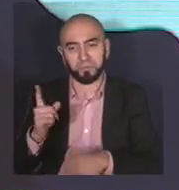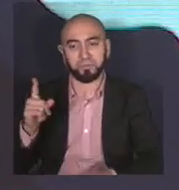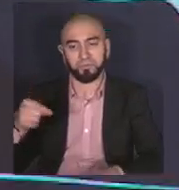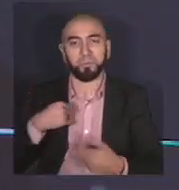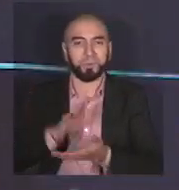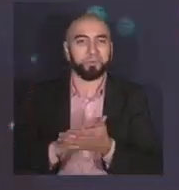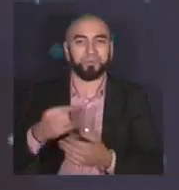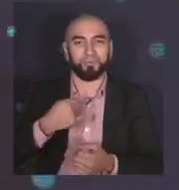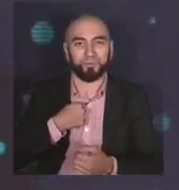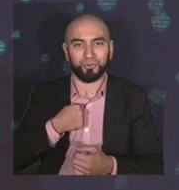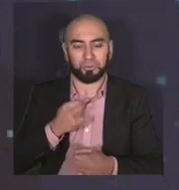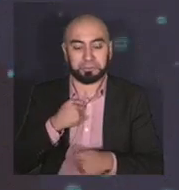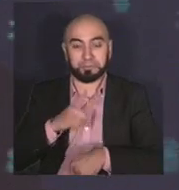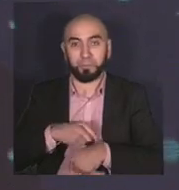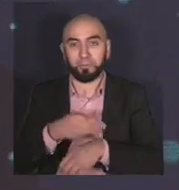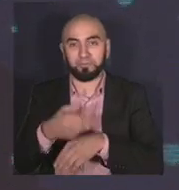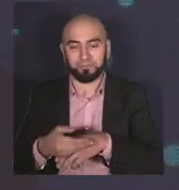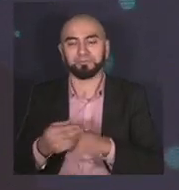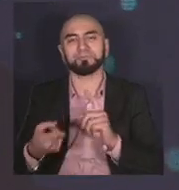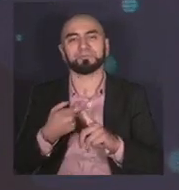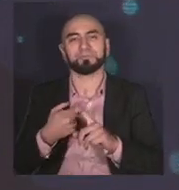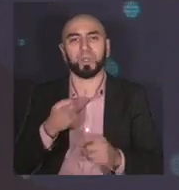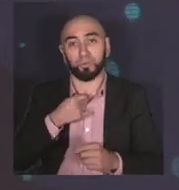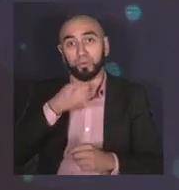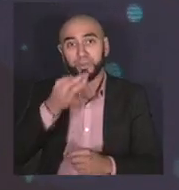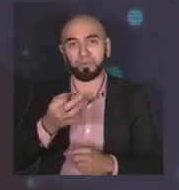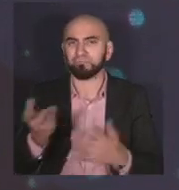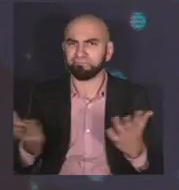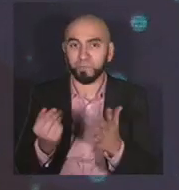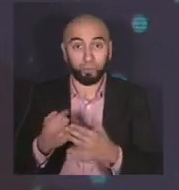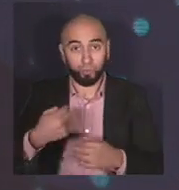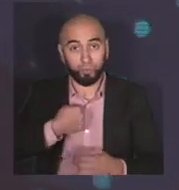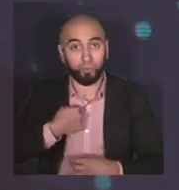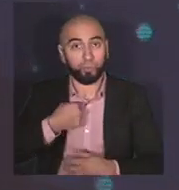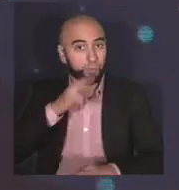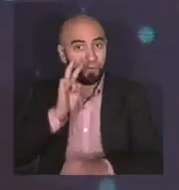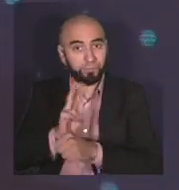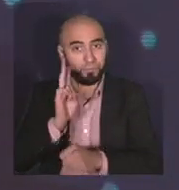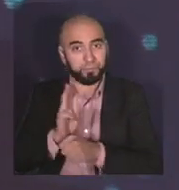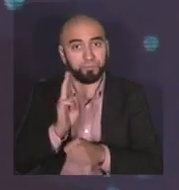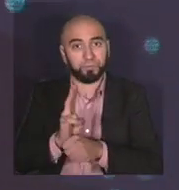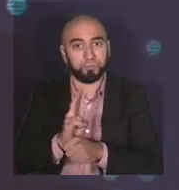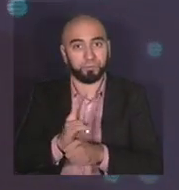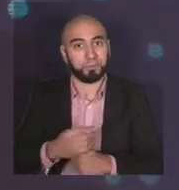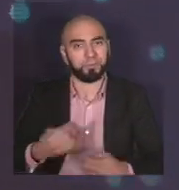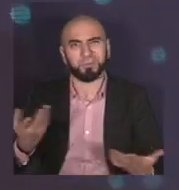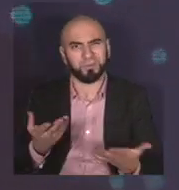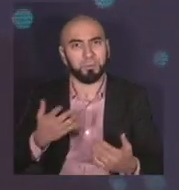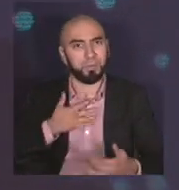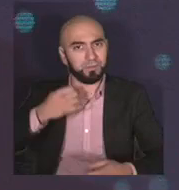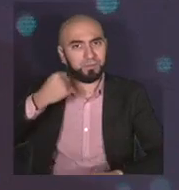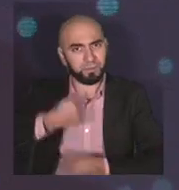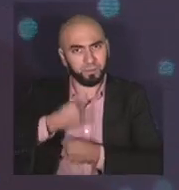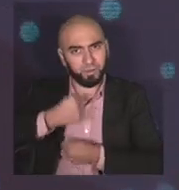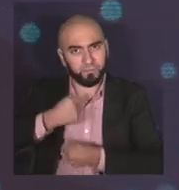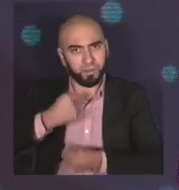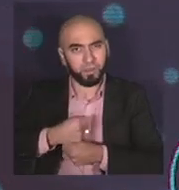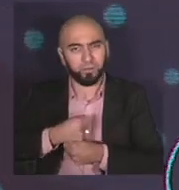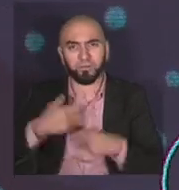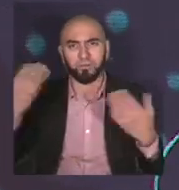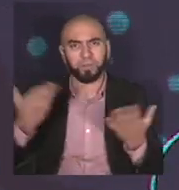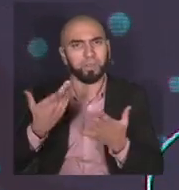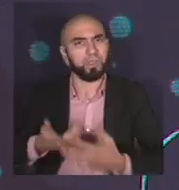debo decirles esto. Como profesor, parece que mi trabajo es de profesar,